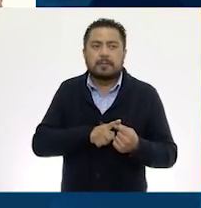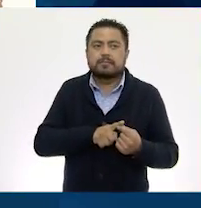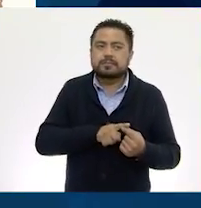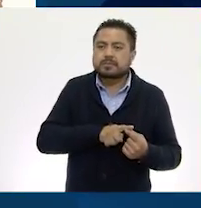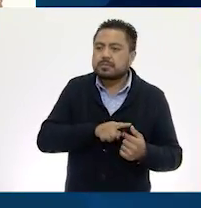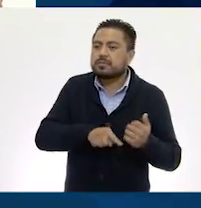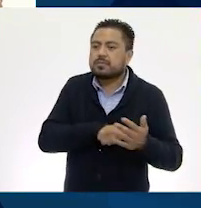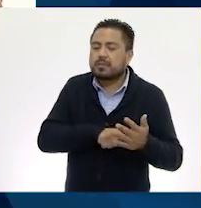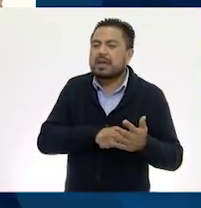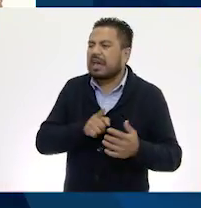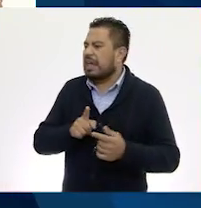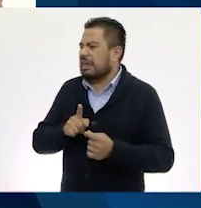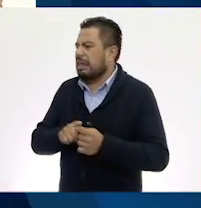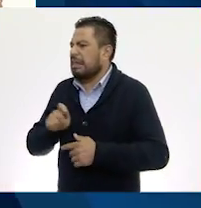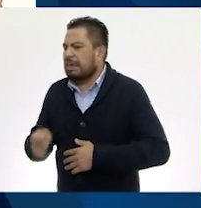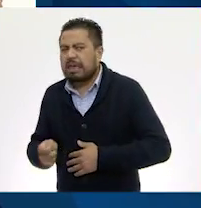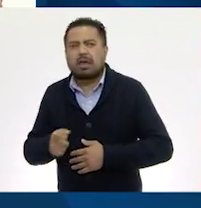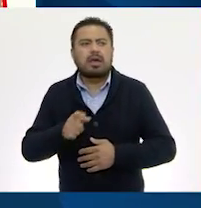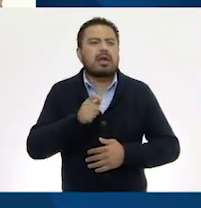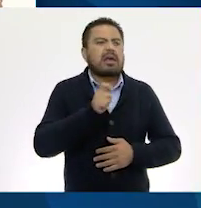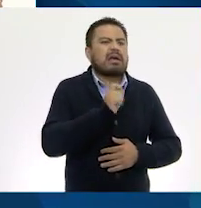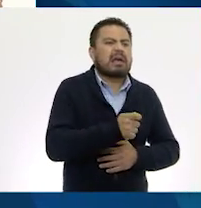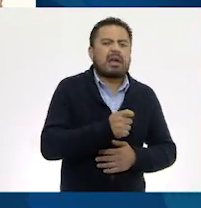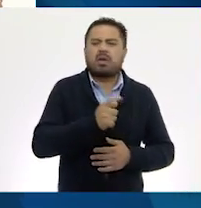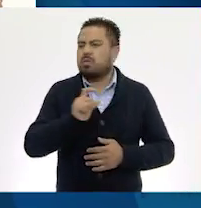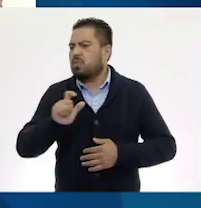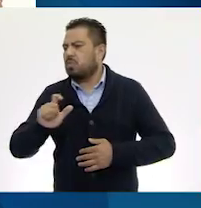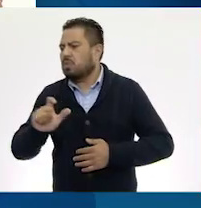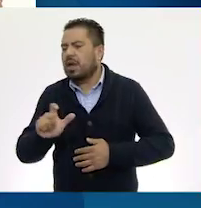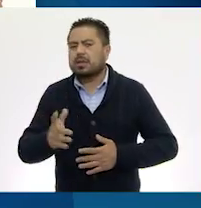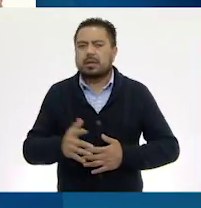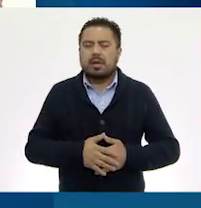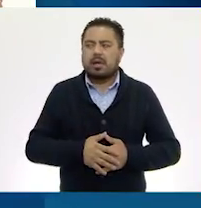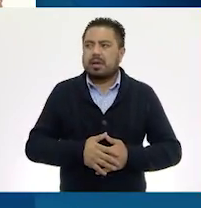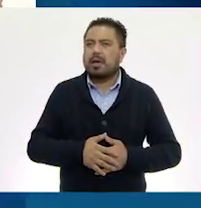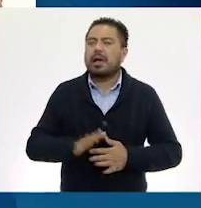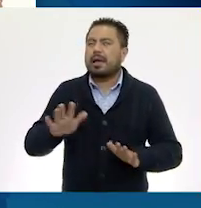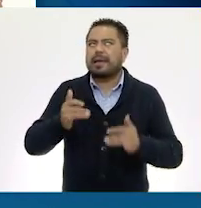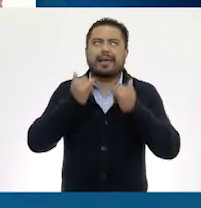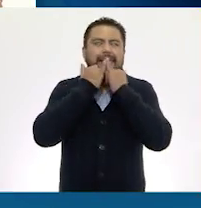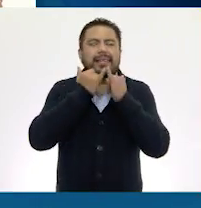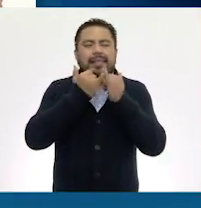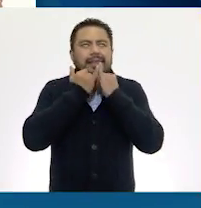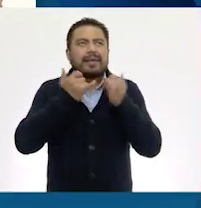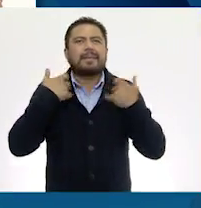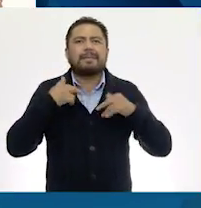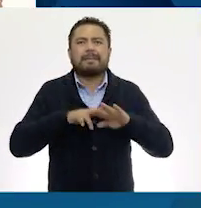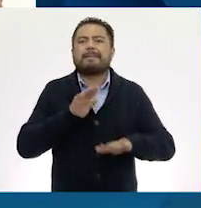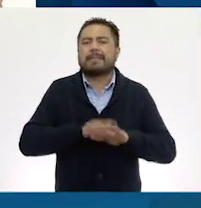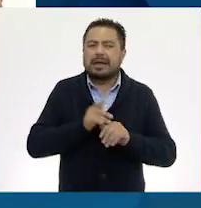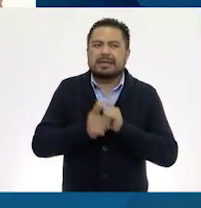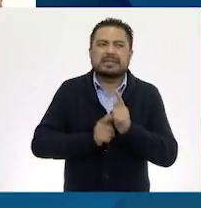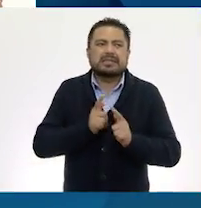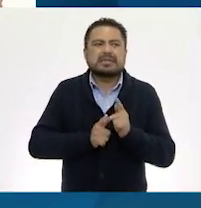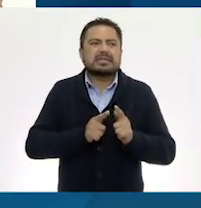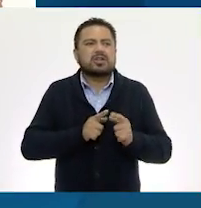¿Quién? ¿Qué? ¿Y cuándo? Perfecto. Ay, perdón, profe. Más despacio.